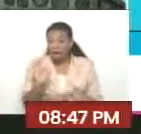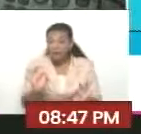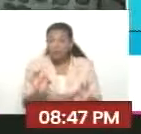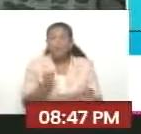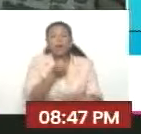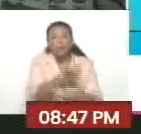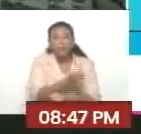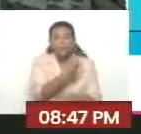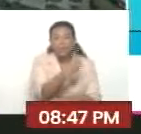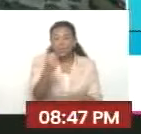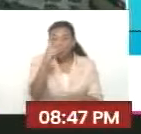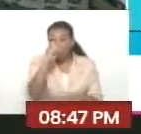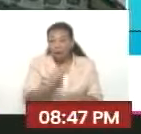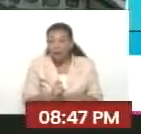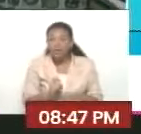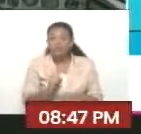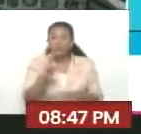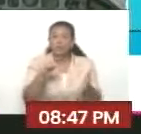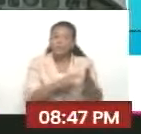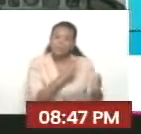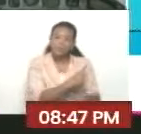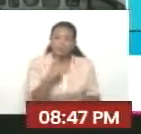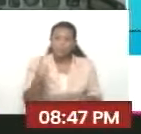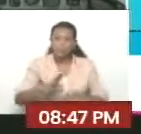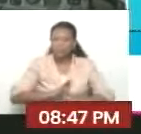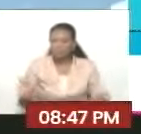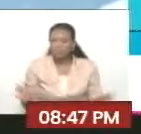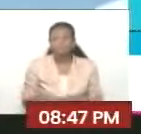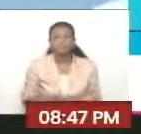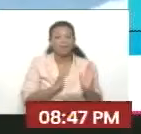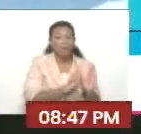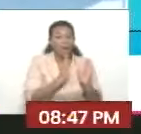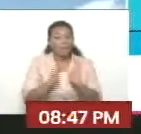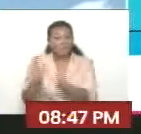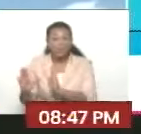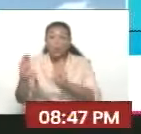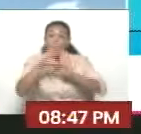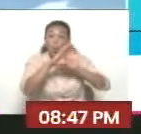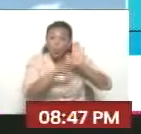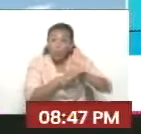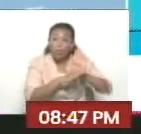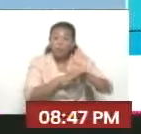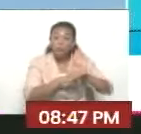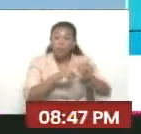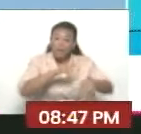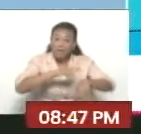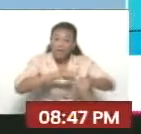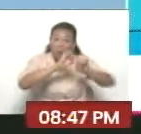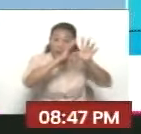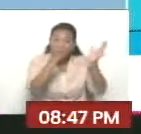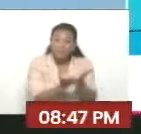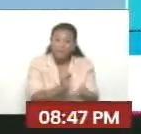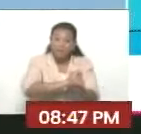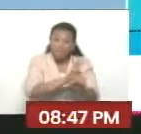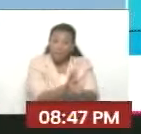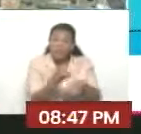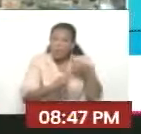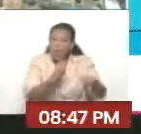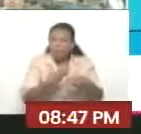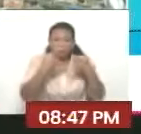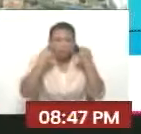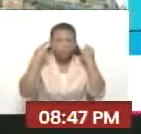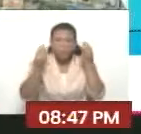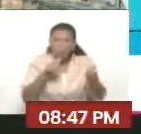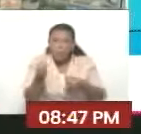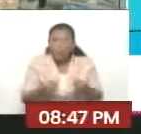gradué con 21 años en el año 2021. O sea, pasaste haciendo curso en la pandemia. ¿Ah? ¿Cómo hacía? ¿Con